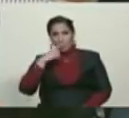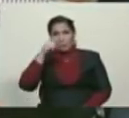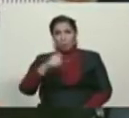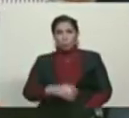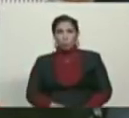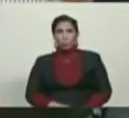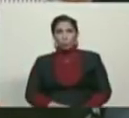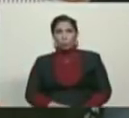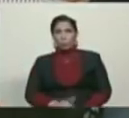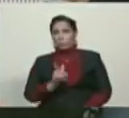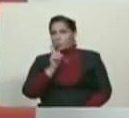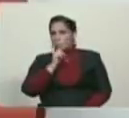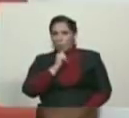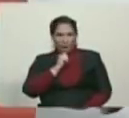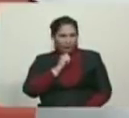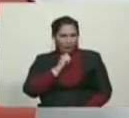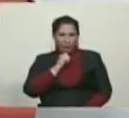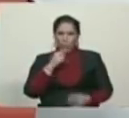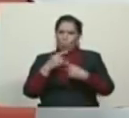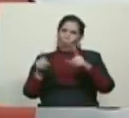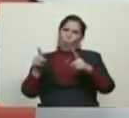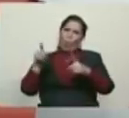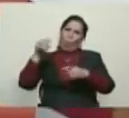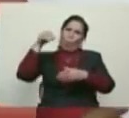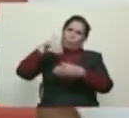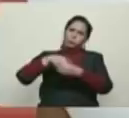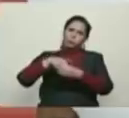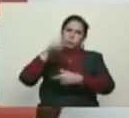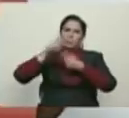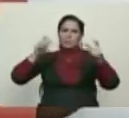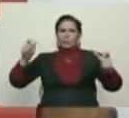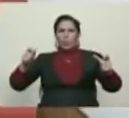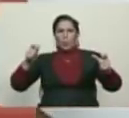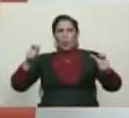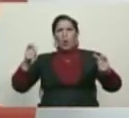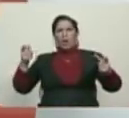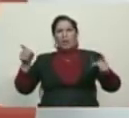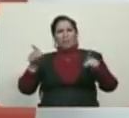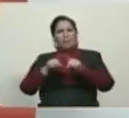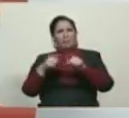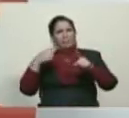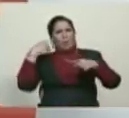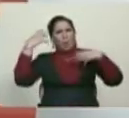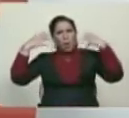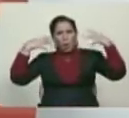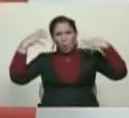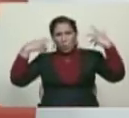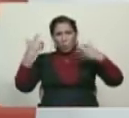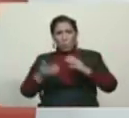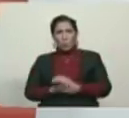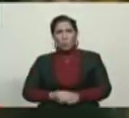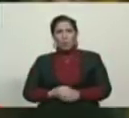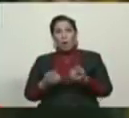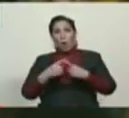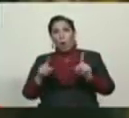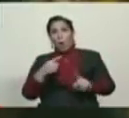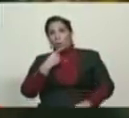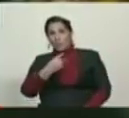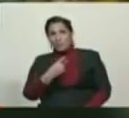tiene nada que ver nadie más, quien cometa la locura. Por eso yo hablaba que el dinero es cobarde. Una cosa es lo que se declara y otra lo que se